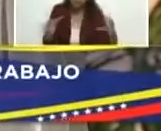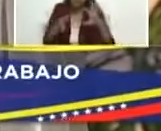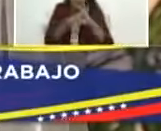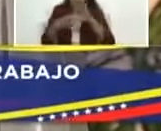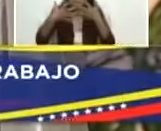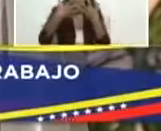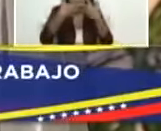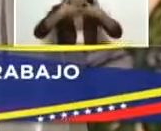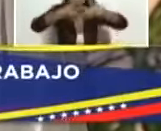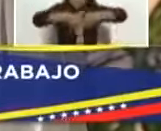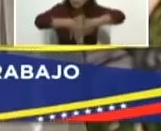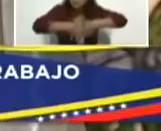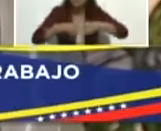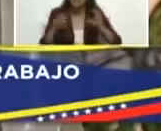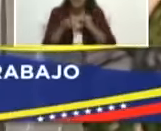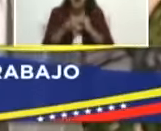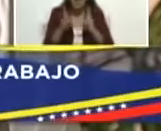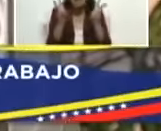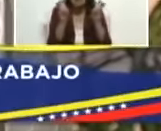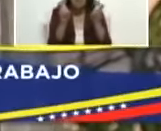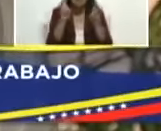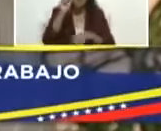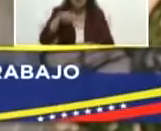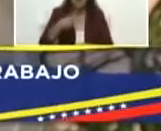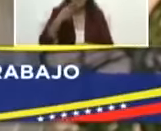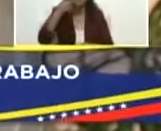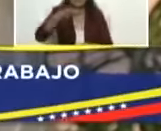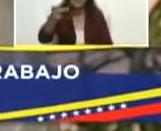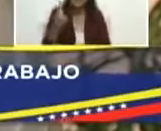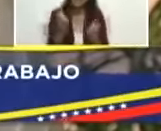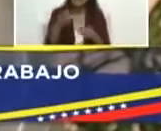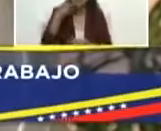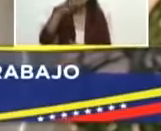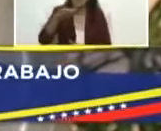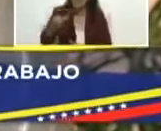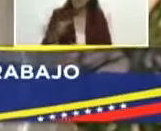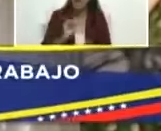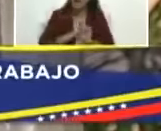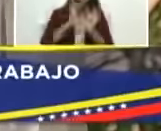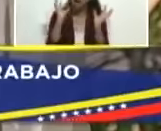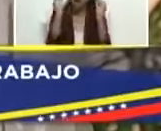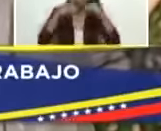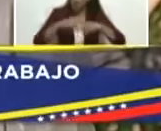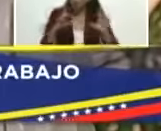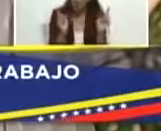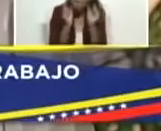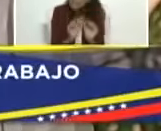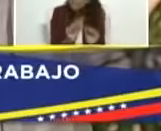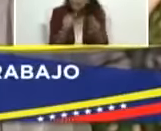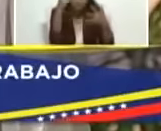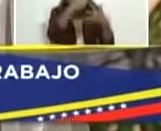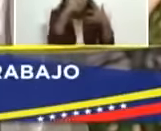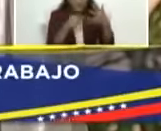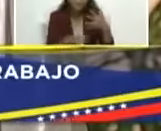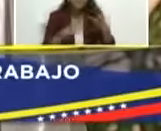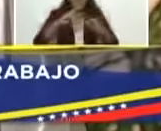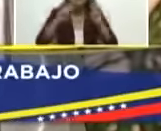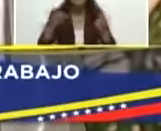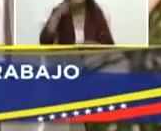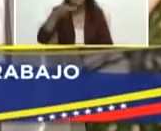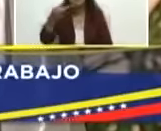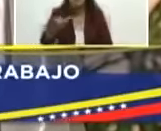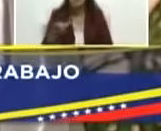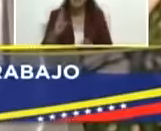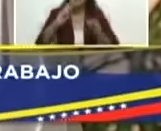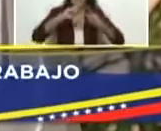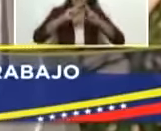Hablamos de temas que tienen que ver con la política, indudablemente, en términos concretos. La paz política y la